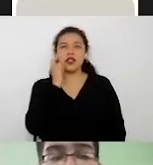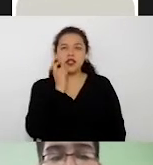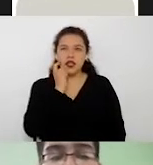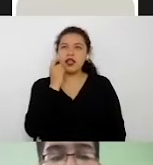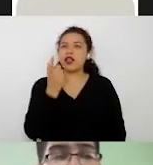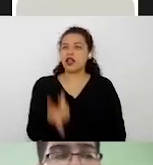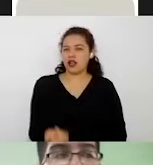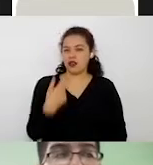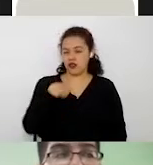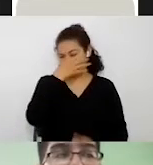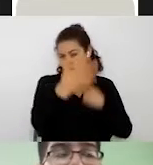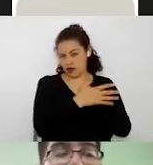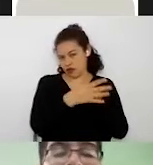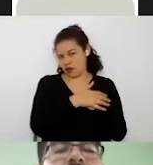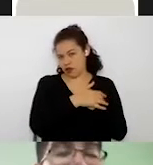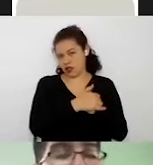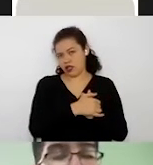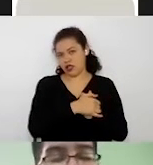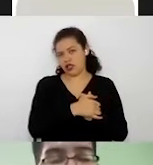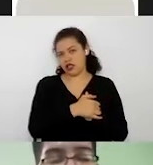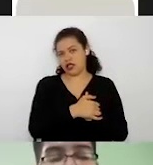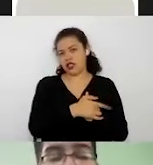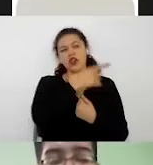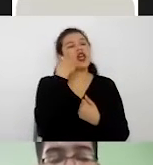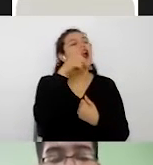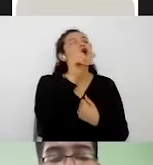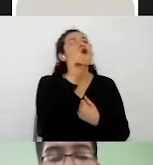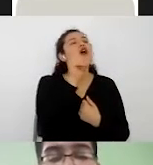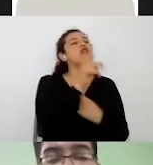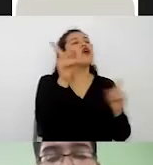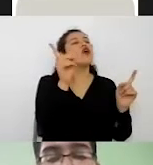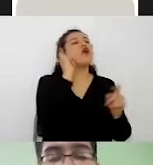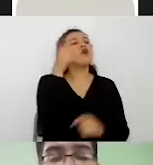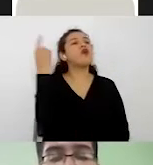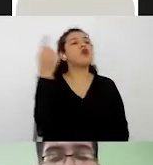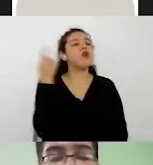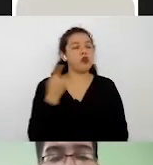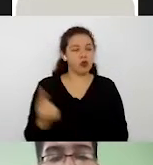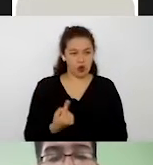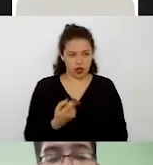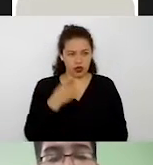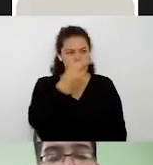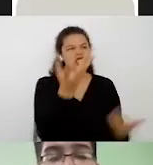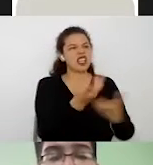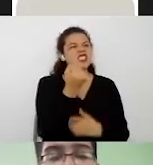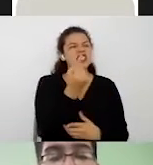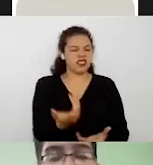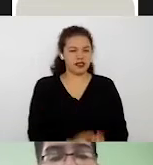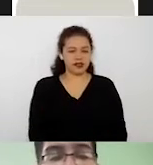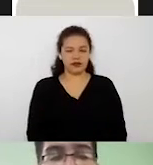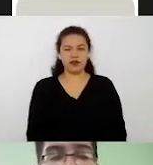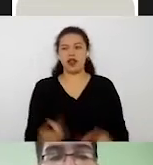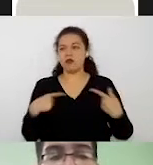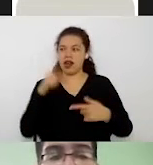les dijéramos, pues, ¿y qué hacen en caso de? Ellos están capacitados, el personal de allá seguramente, la gente de